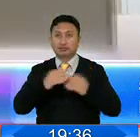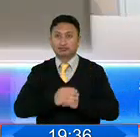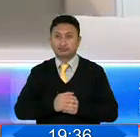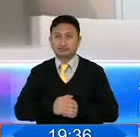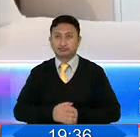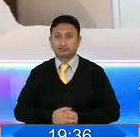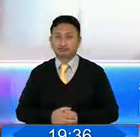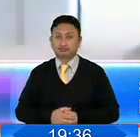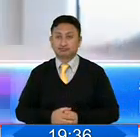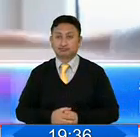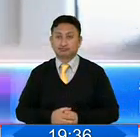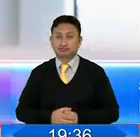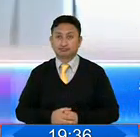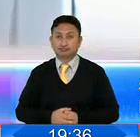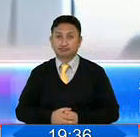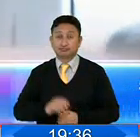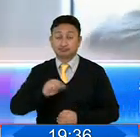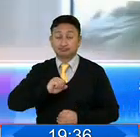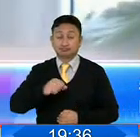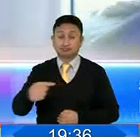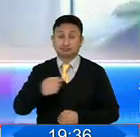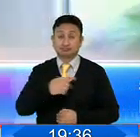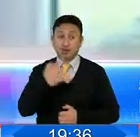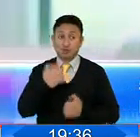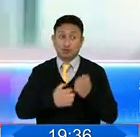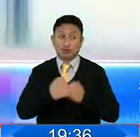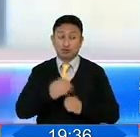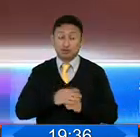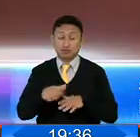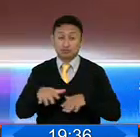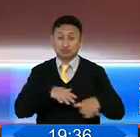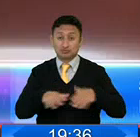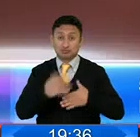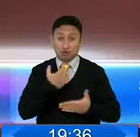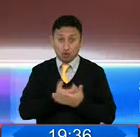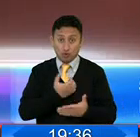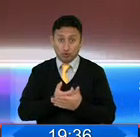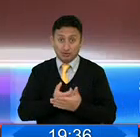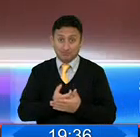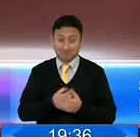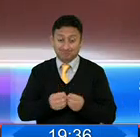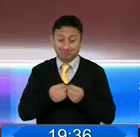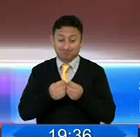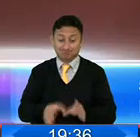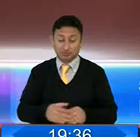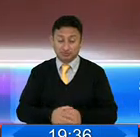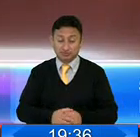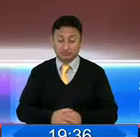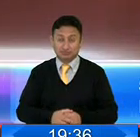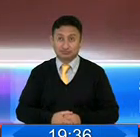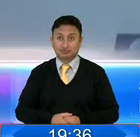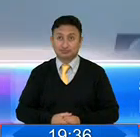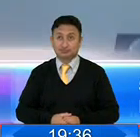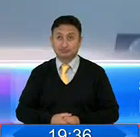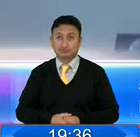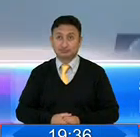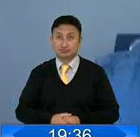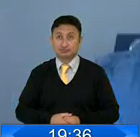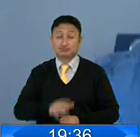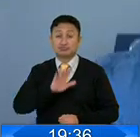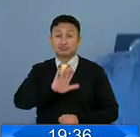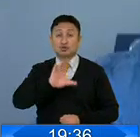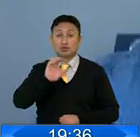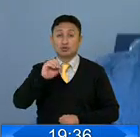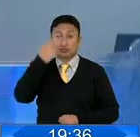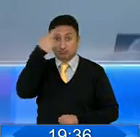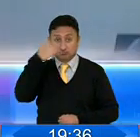de liquidación, situación que les ha puesto al límite sus actividades económicas y compromisos con proveedores. 50 hoteles con